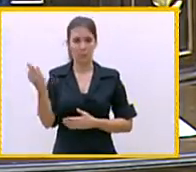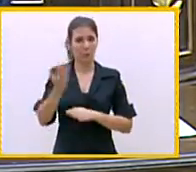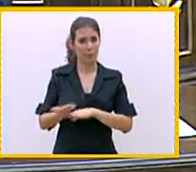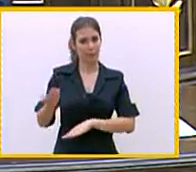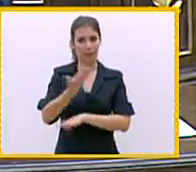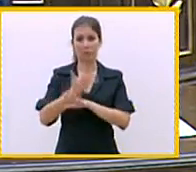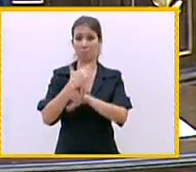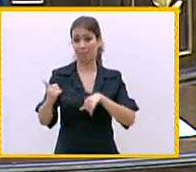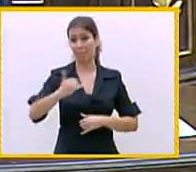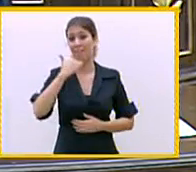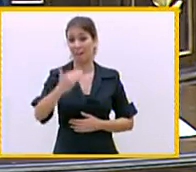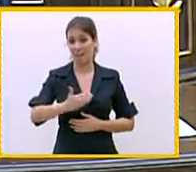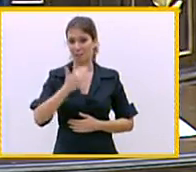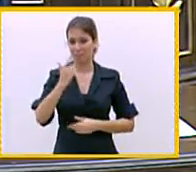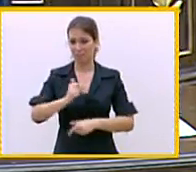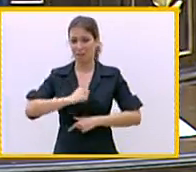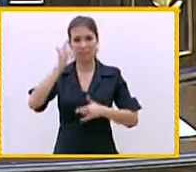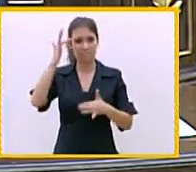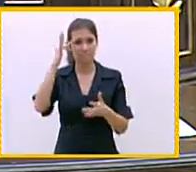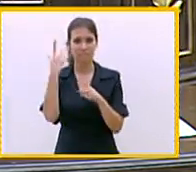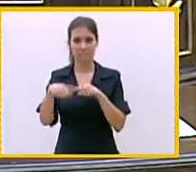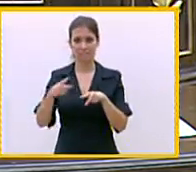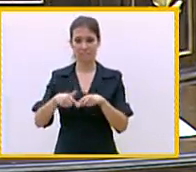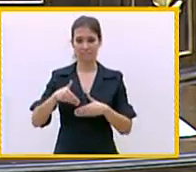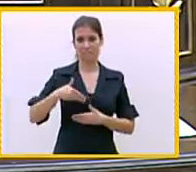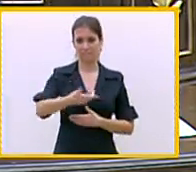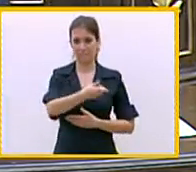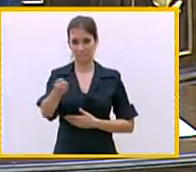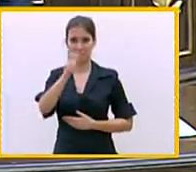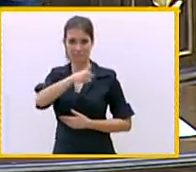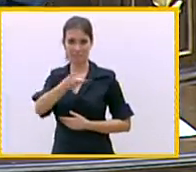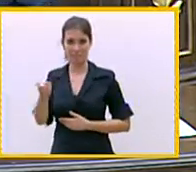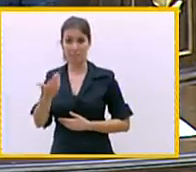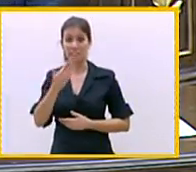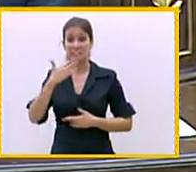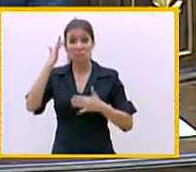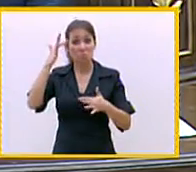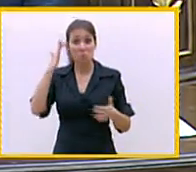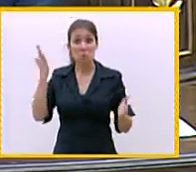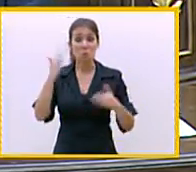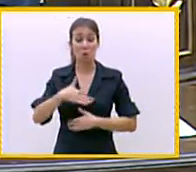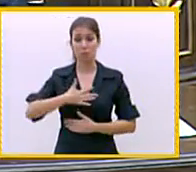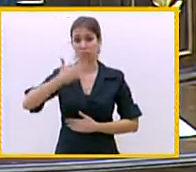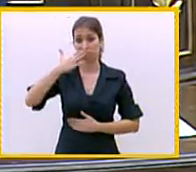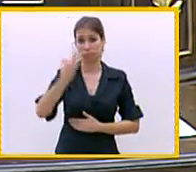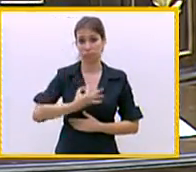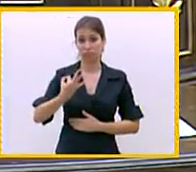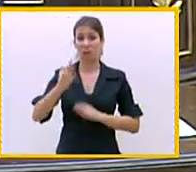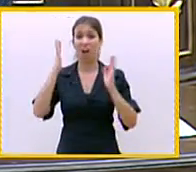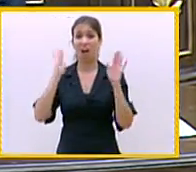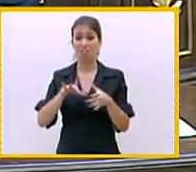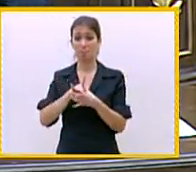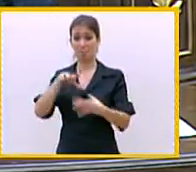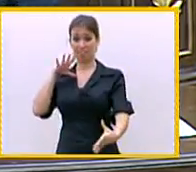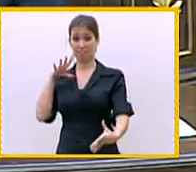contrapartida de esperanza para nuestros pueblos. De lo contrario, corremos el riesgo de la desafección hacia